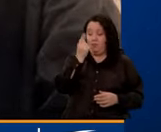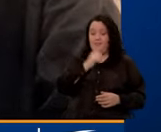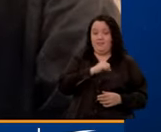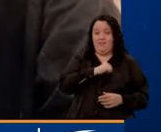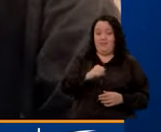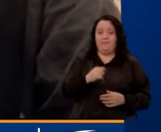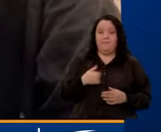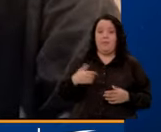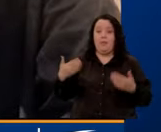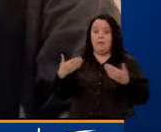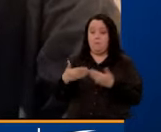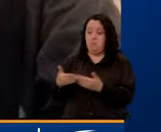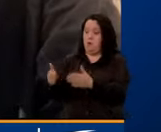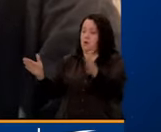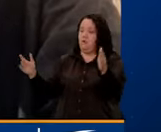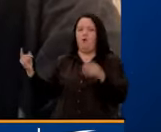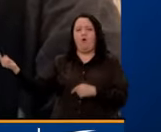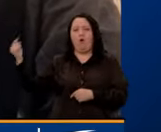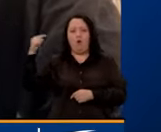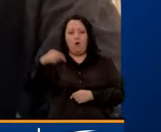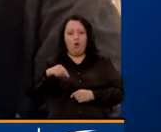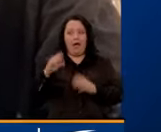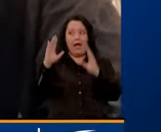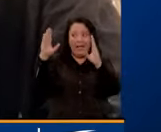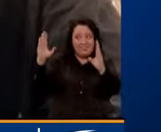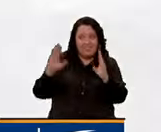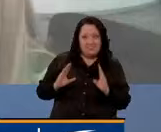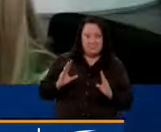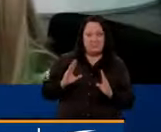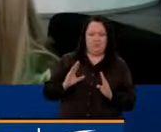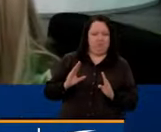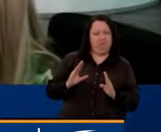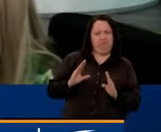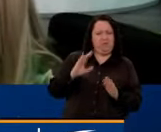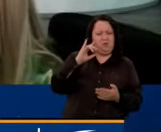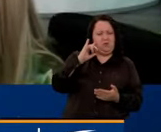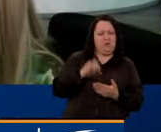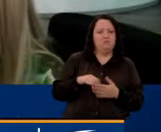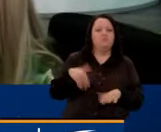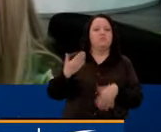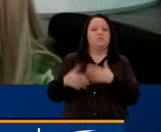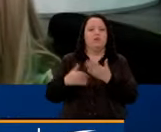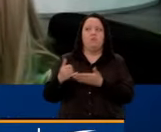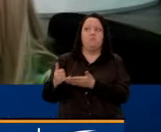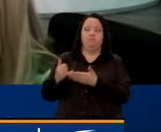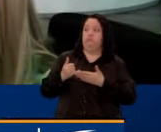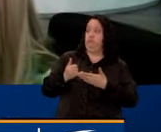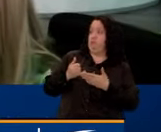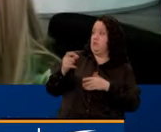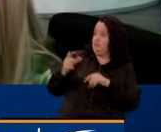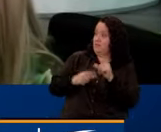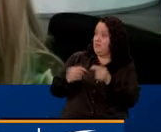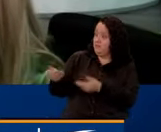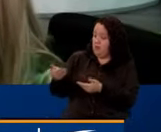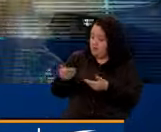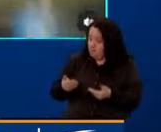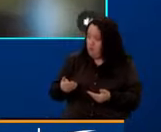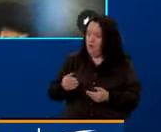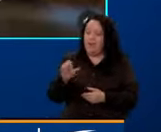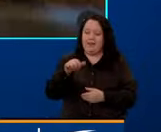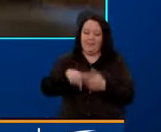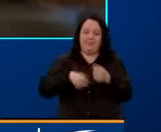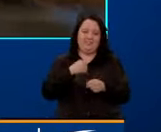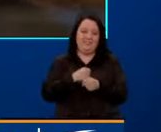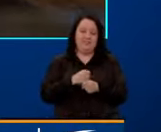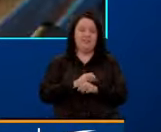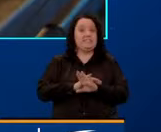abrimos no estábamos esperando que nos prestaran tanta atención desde el principio y ya luego el premio más grande que nos llegó fue la estrella que eso fue en enero de este año y ya